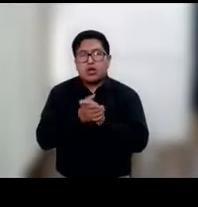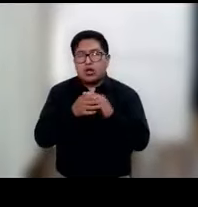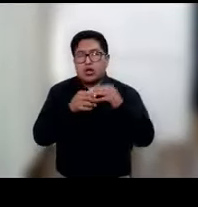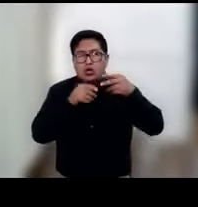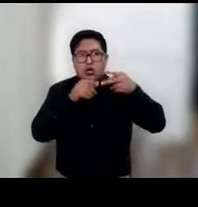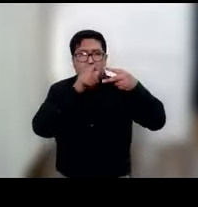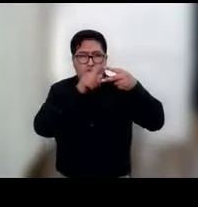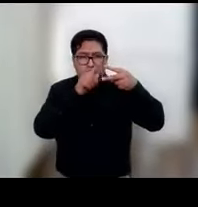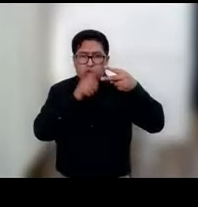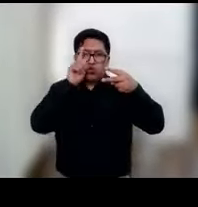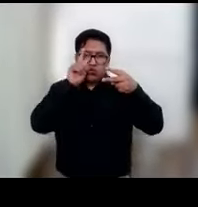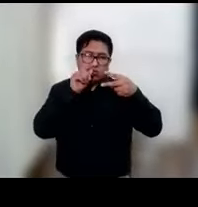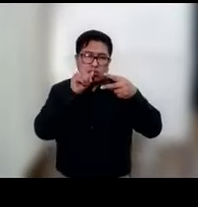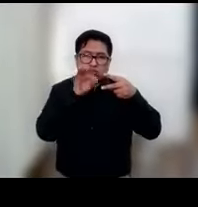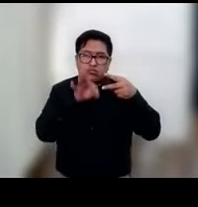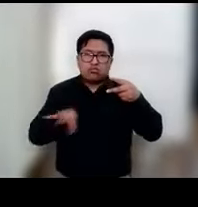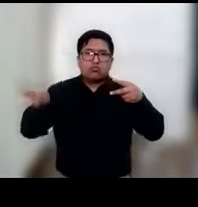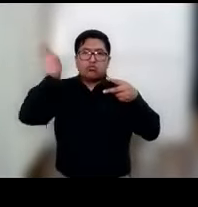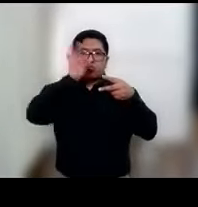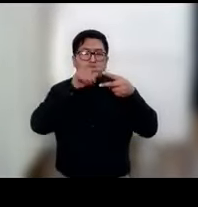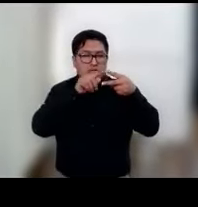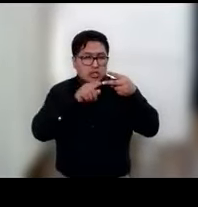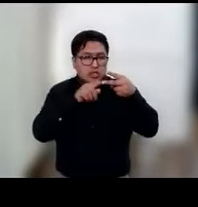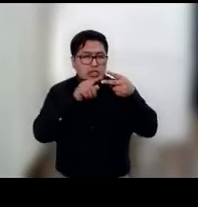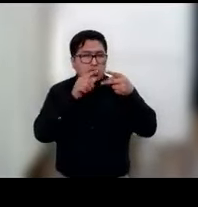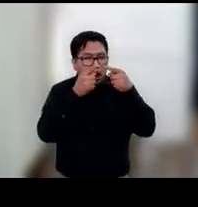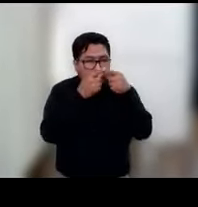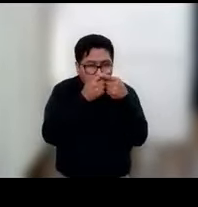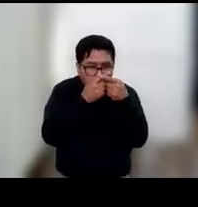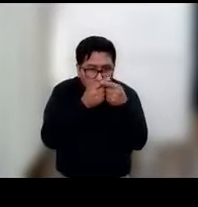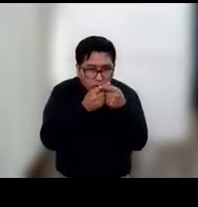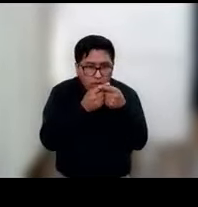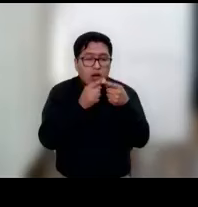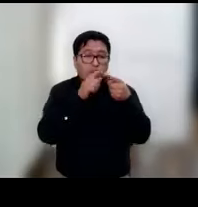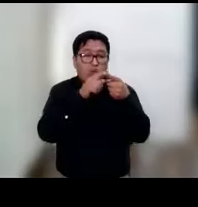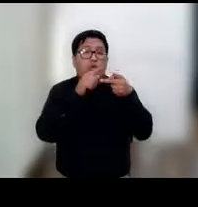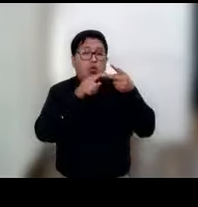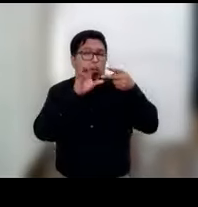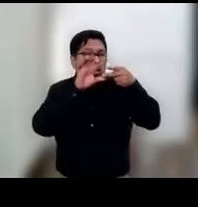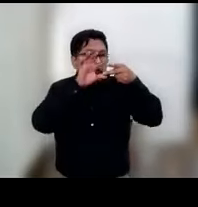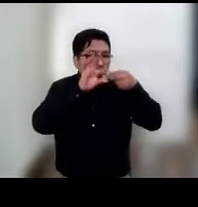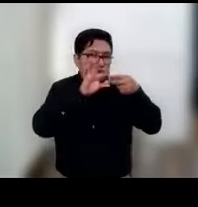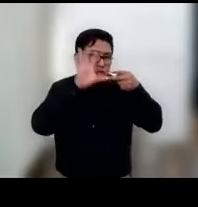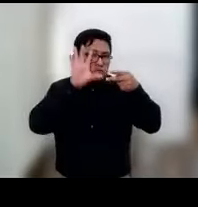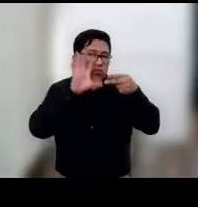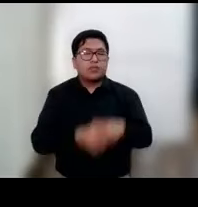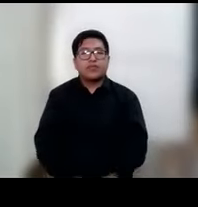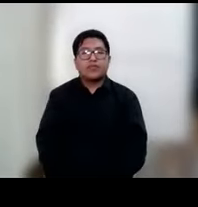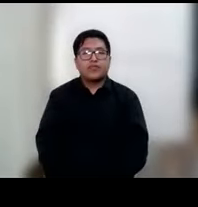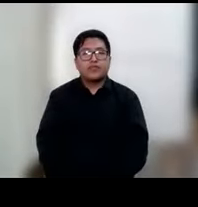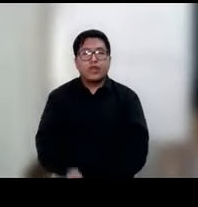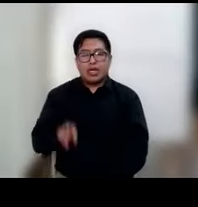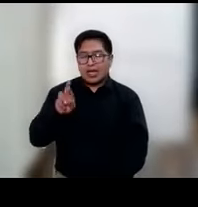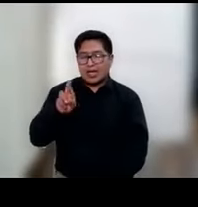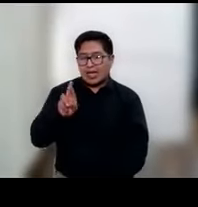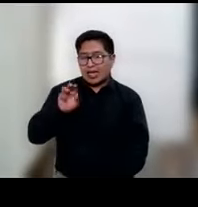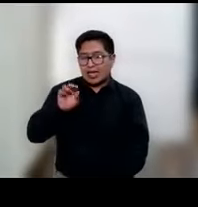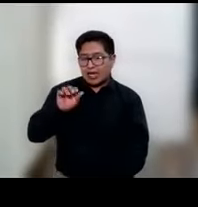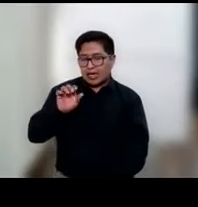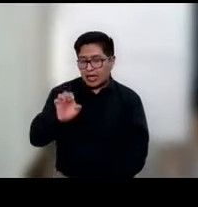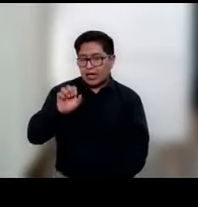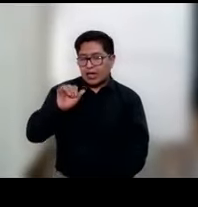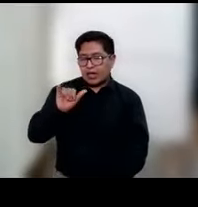que parecieran ser contradictorias que es pero que en realidad una determinada otra reina nos pedía a